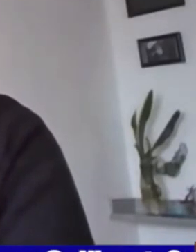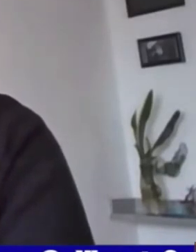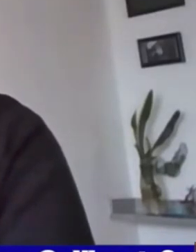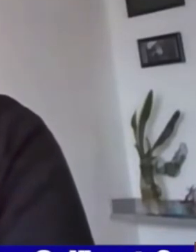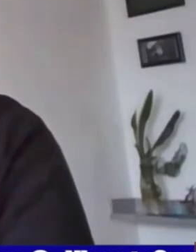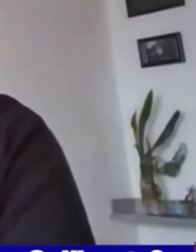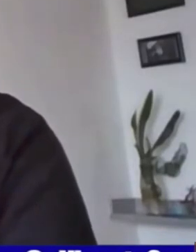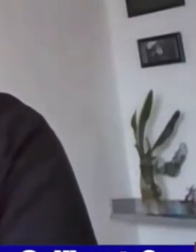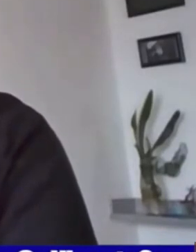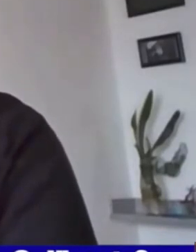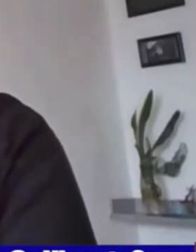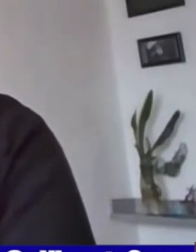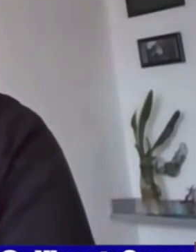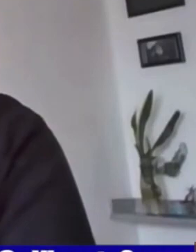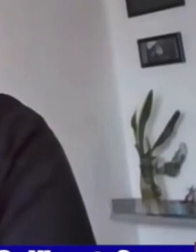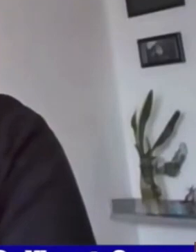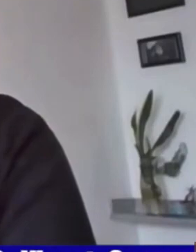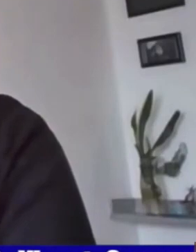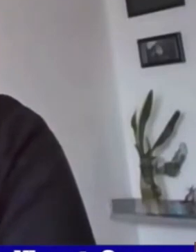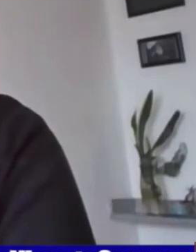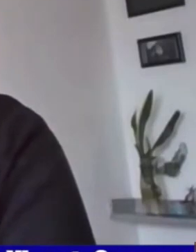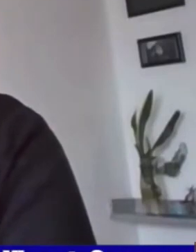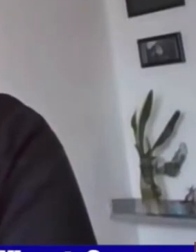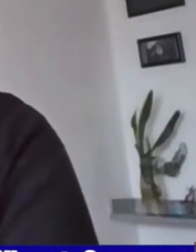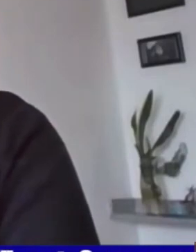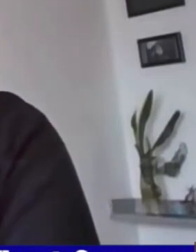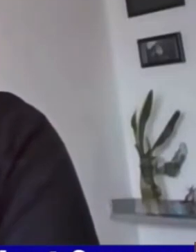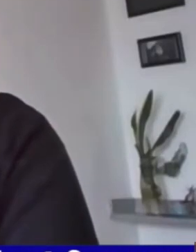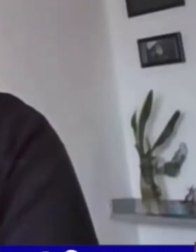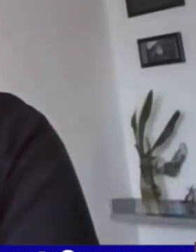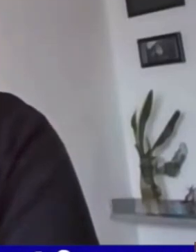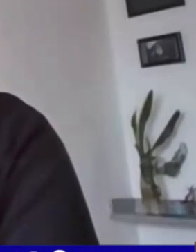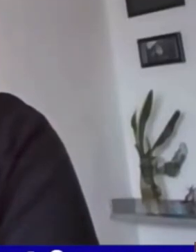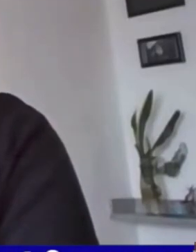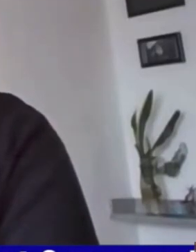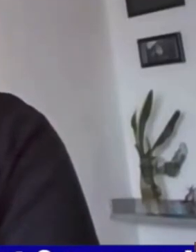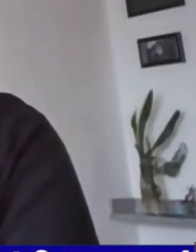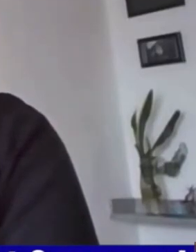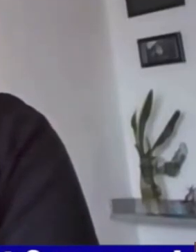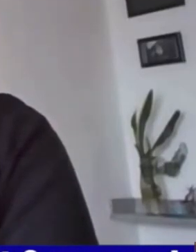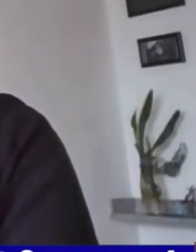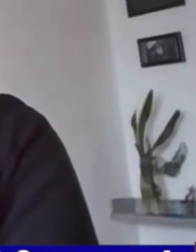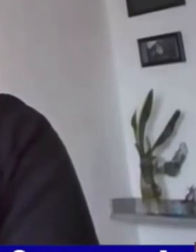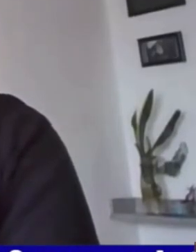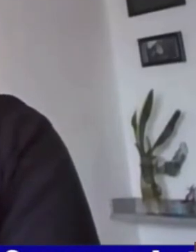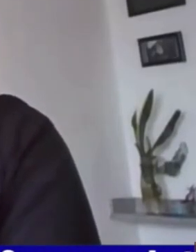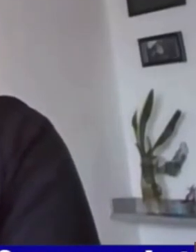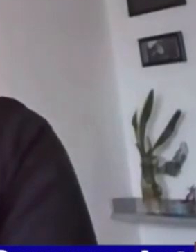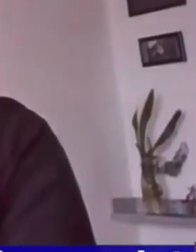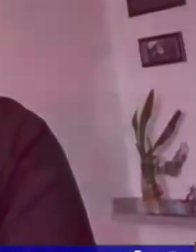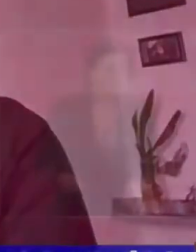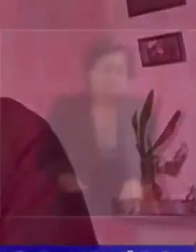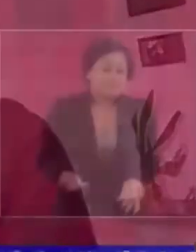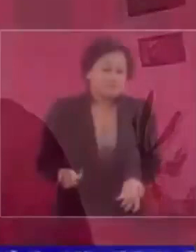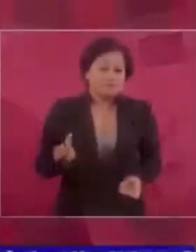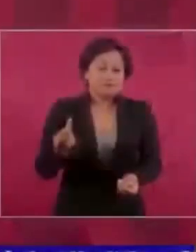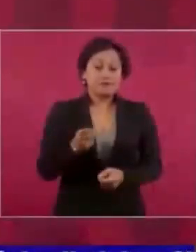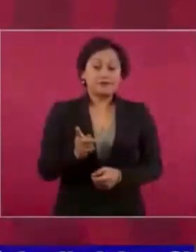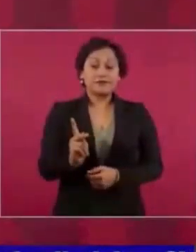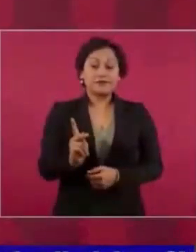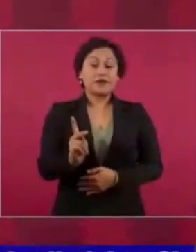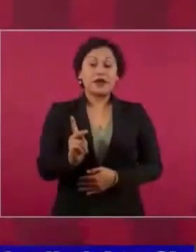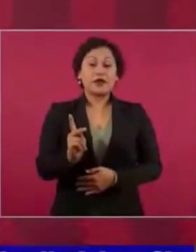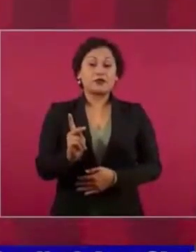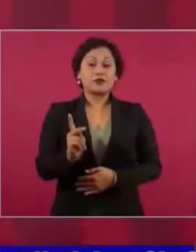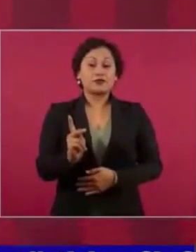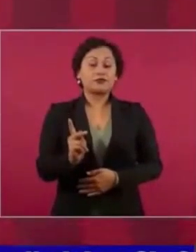años ha insistido en que podemos tratarnos como iguales, e incluso ha hecho aclaraciones y acciones que han